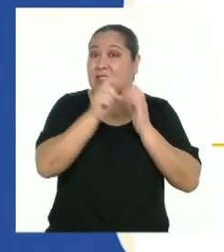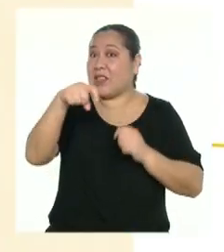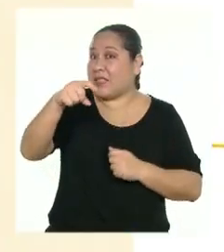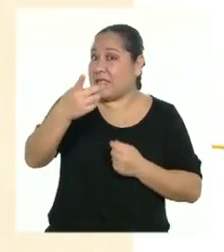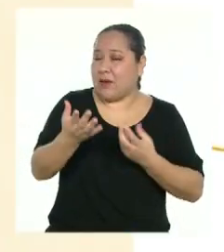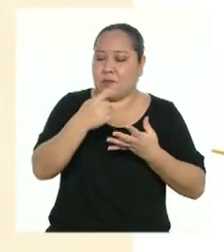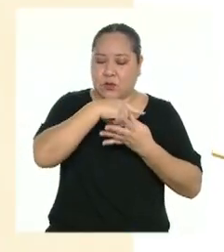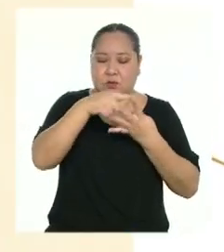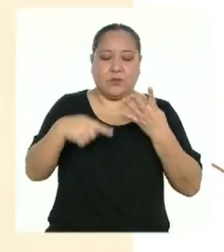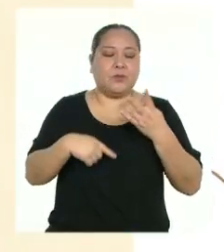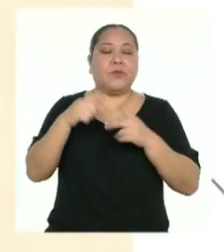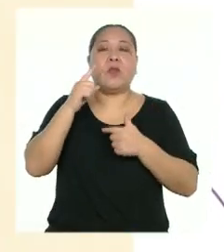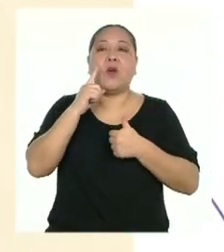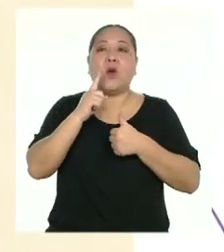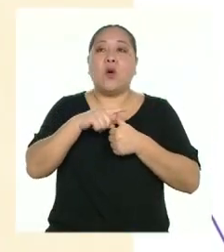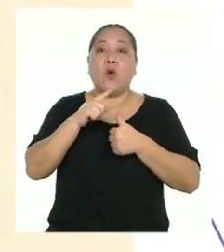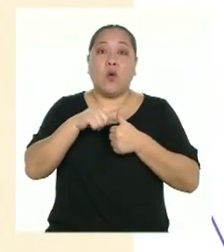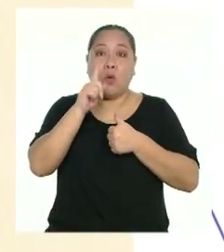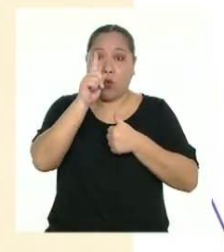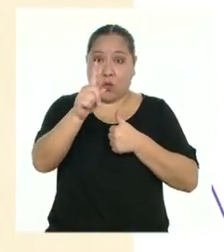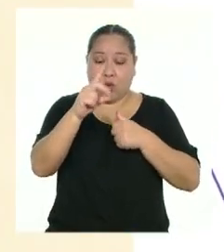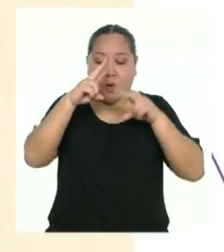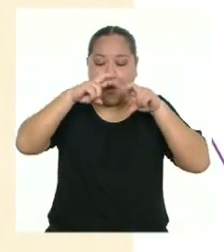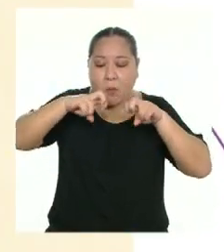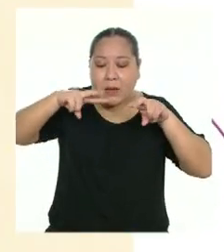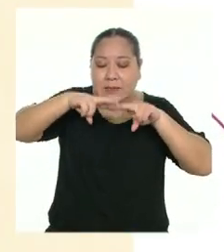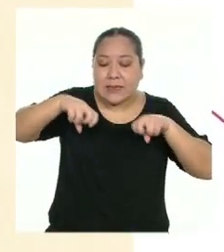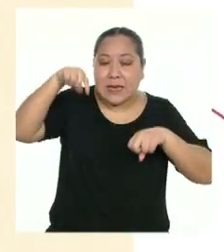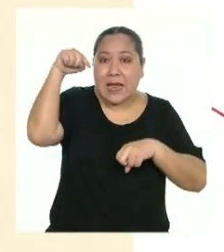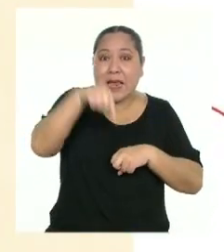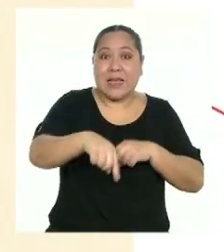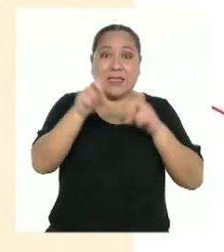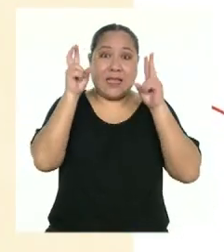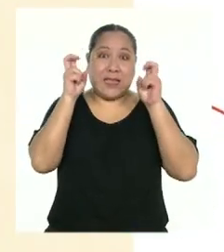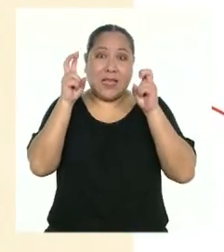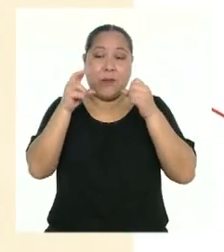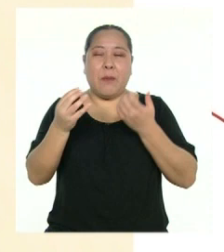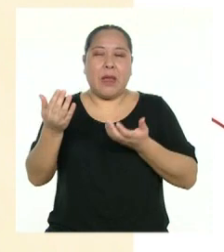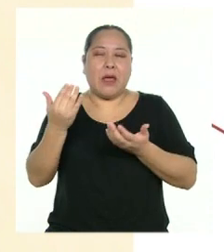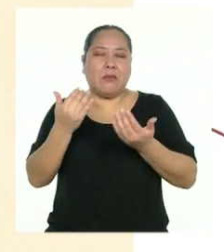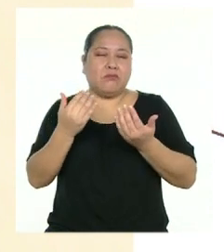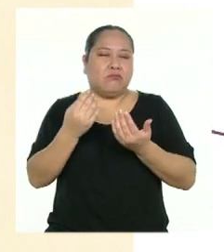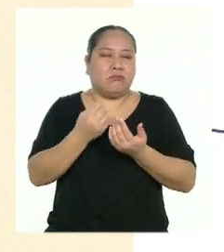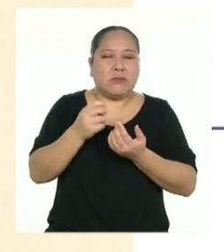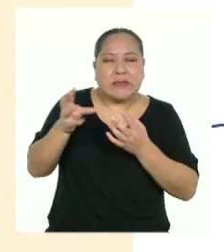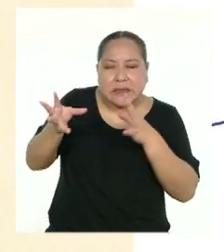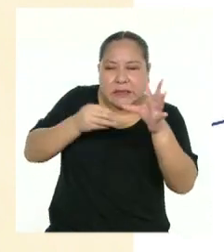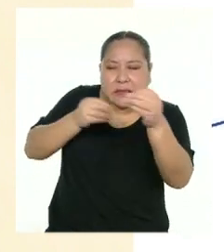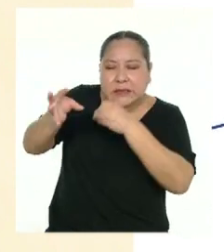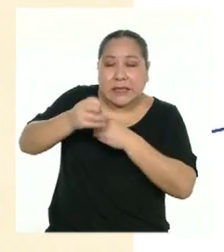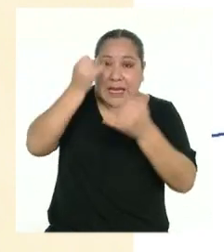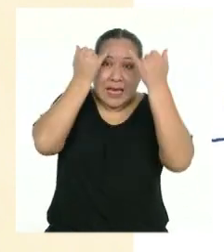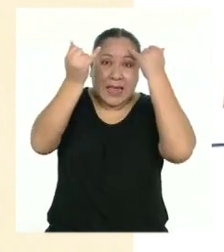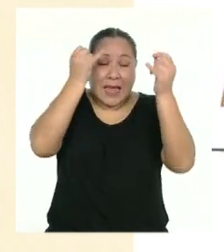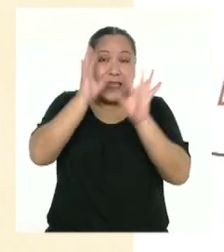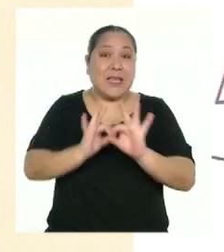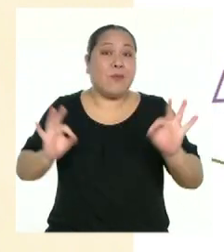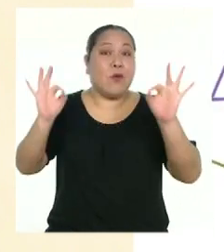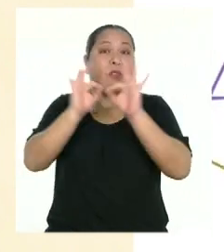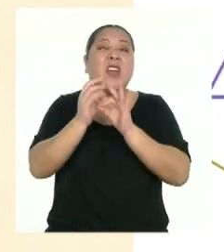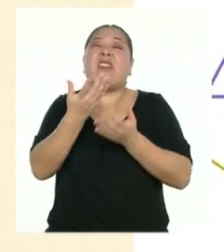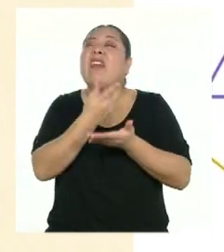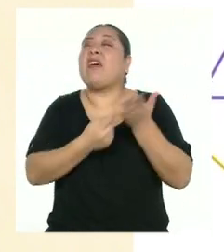1. Investigar sobre el tema para obtener ideas clave sobre lo que vamos a escribir.